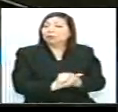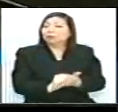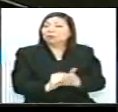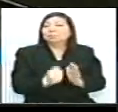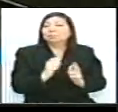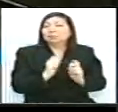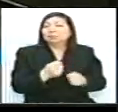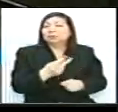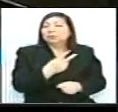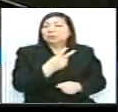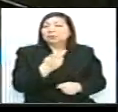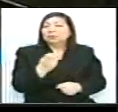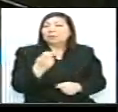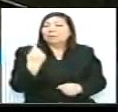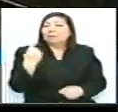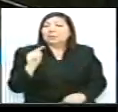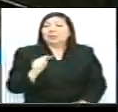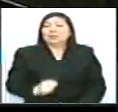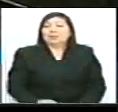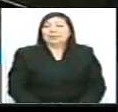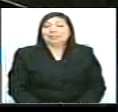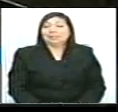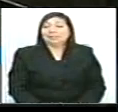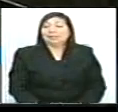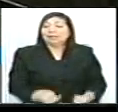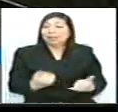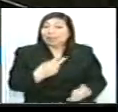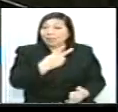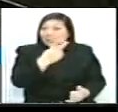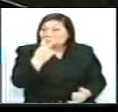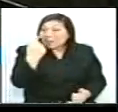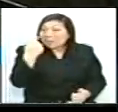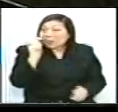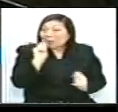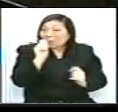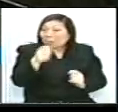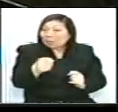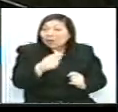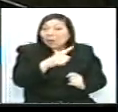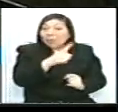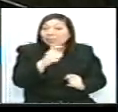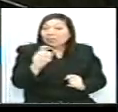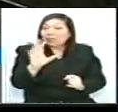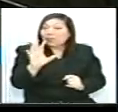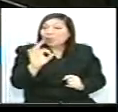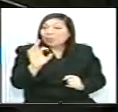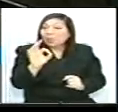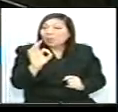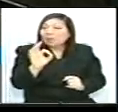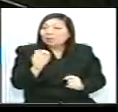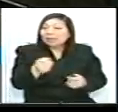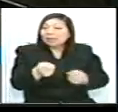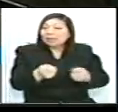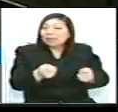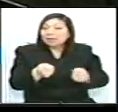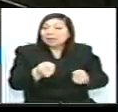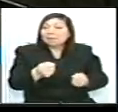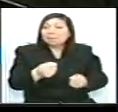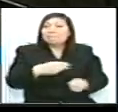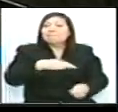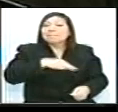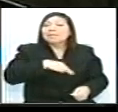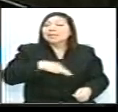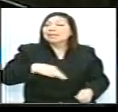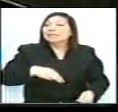se dio 200 millones. De esos 200 millones, 150 son manejados por los